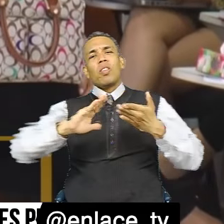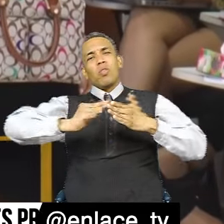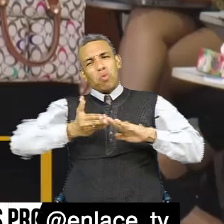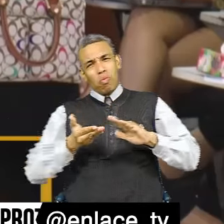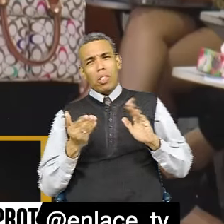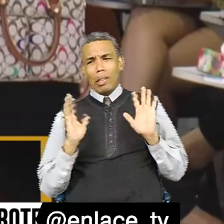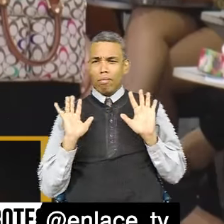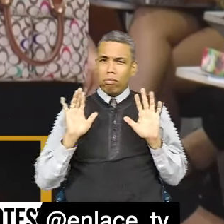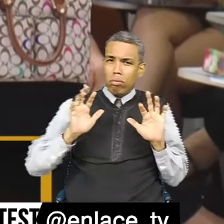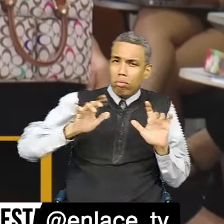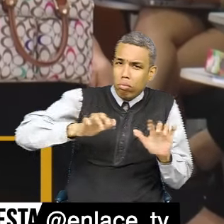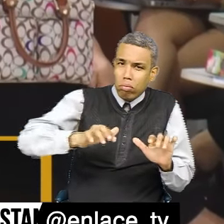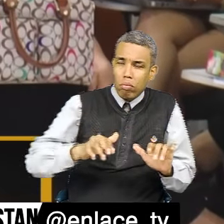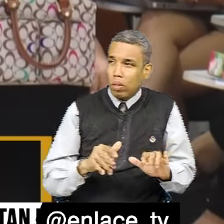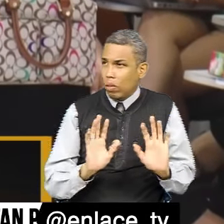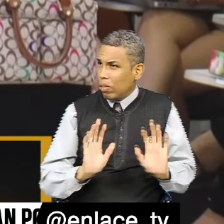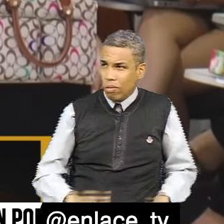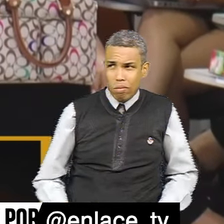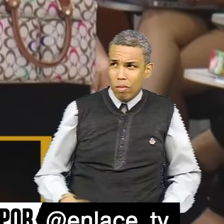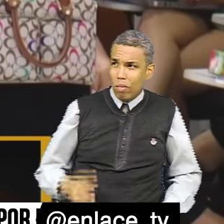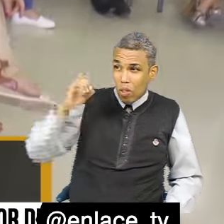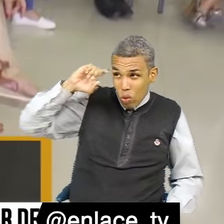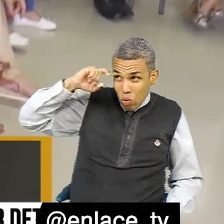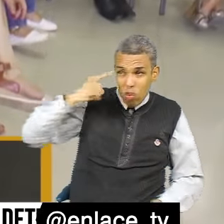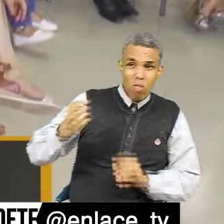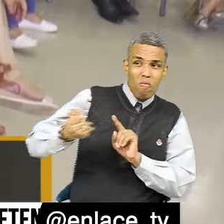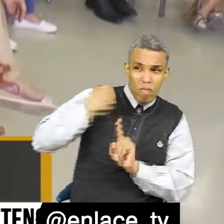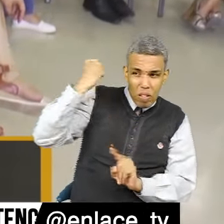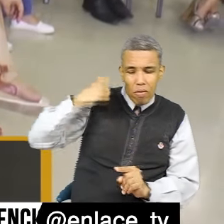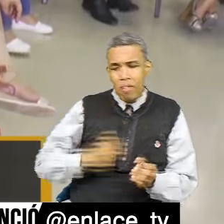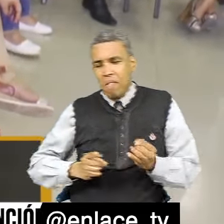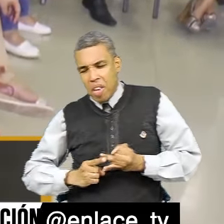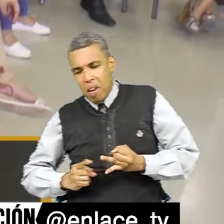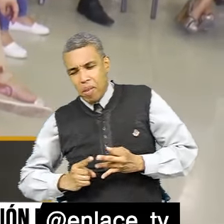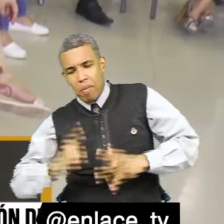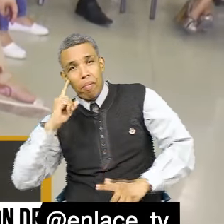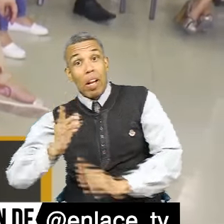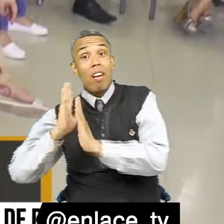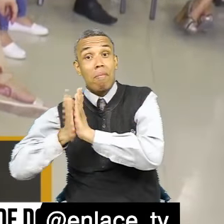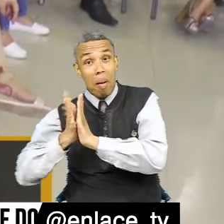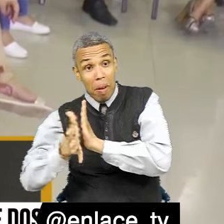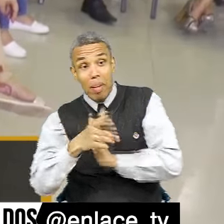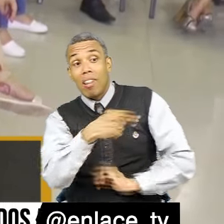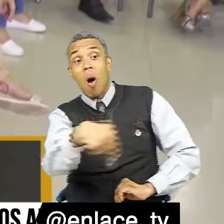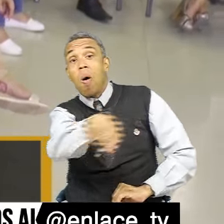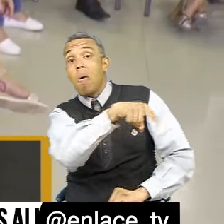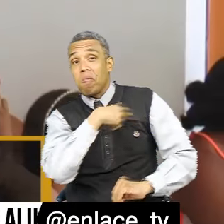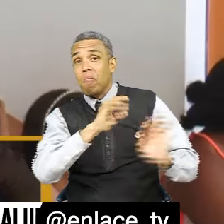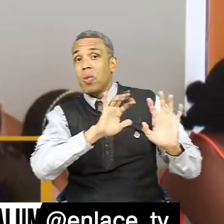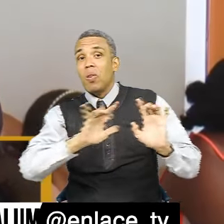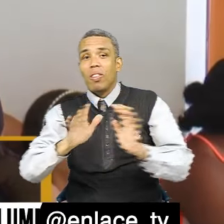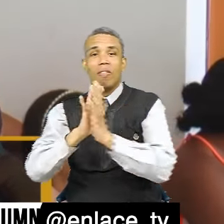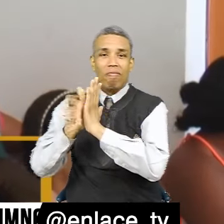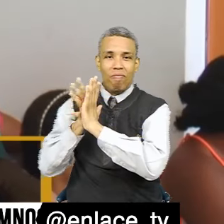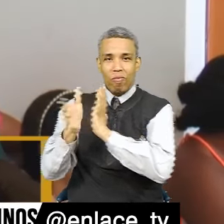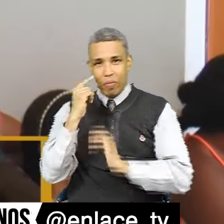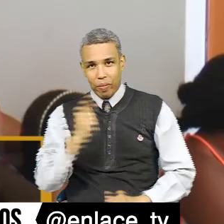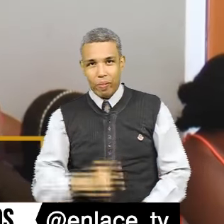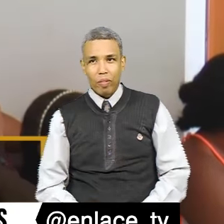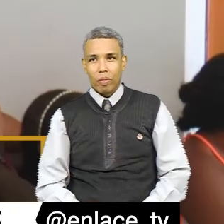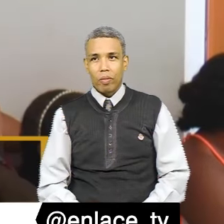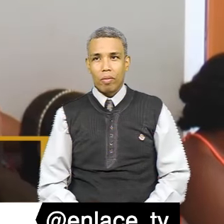en conocimiento de la Procuraduría General de la Nación, Defensoría Regional del Pueblo, Personería Municipal, entre otras entidades. Hay consignaciones